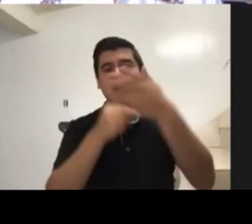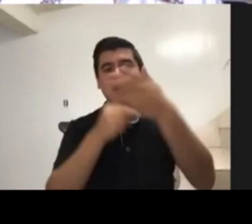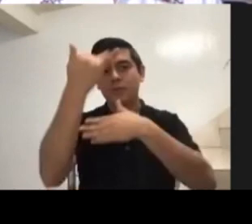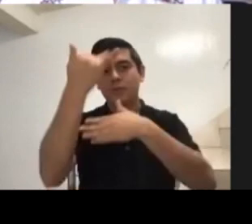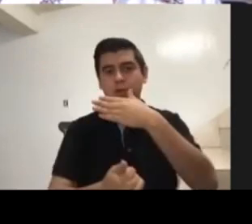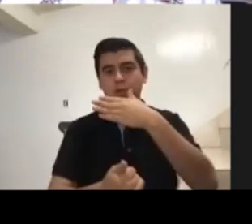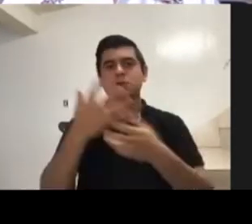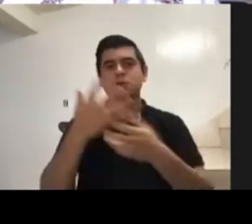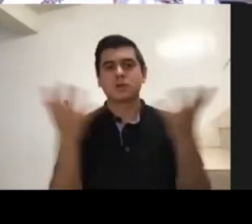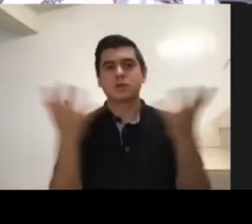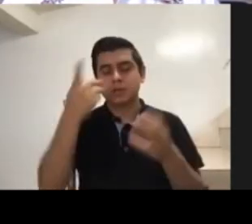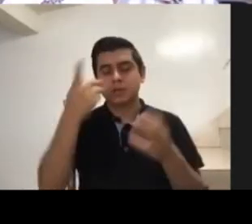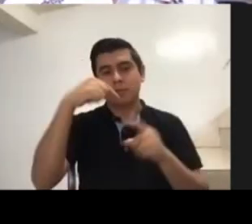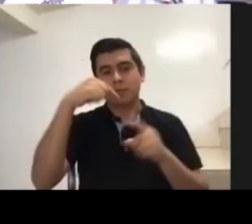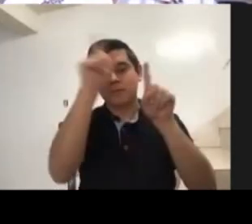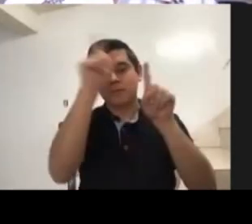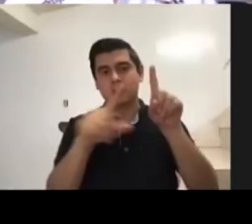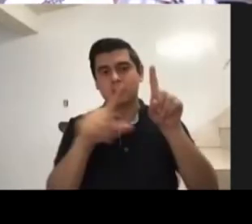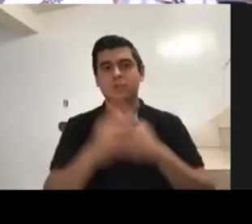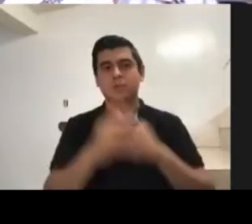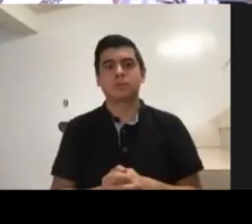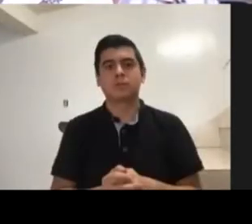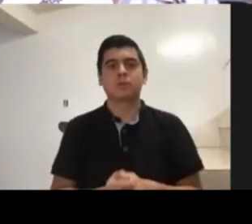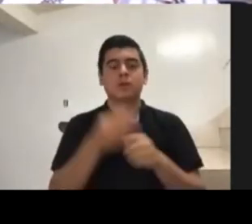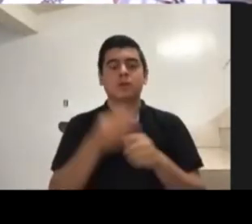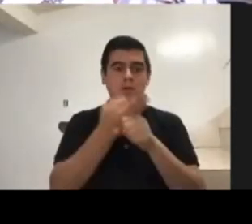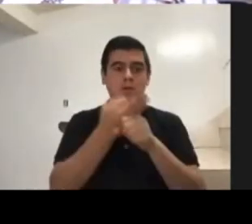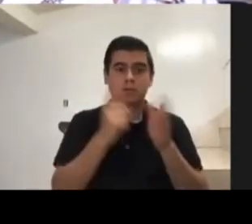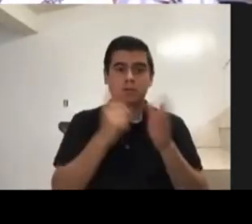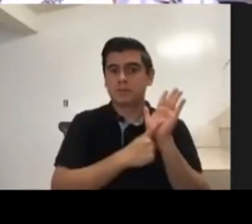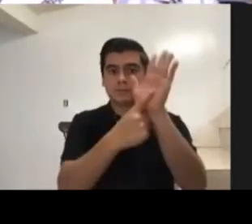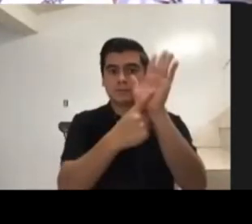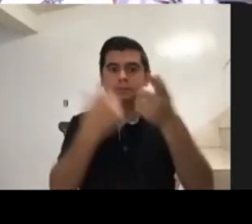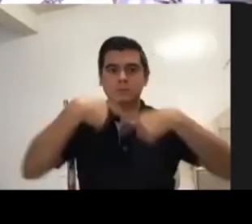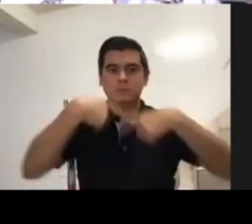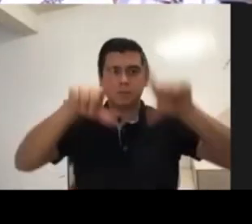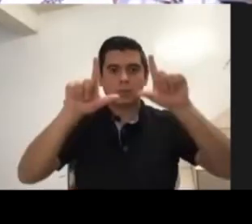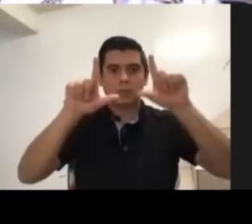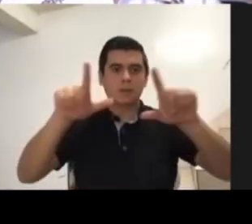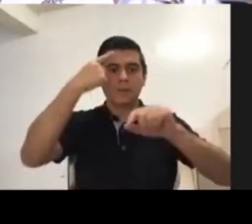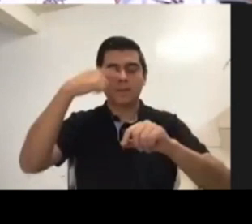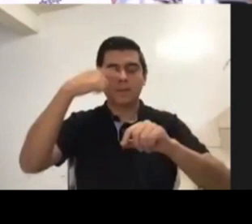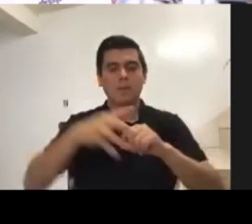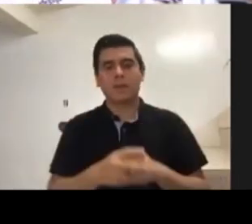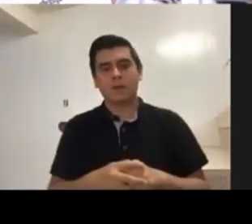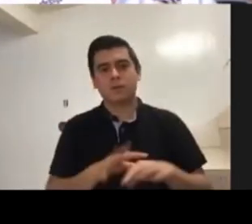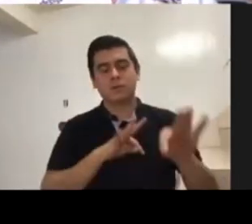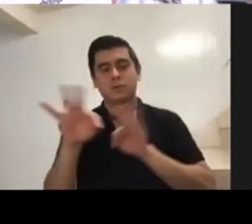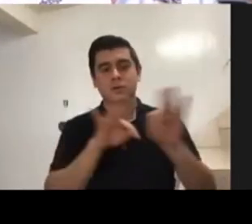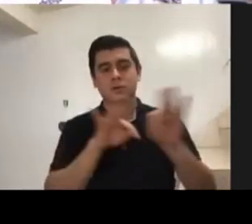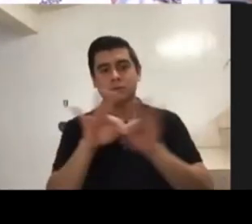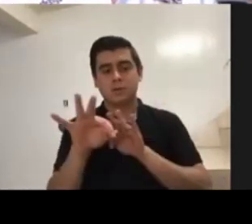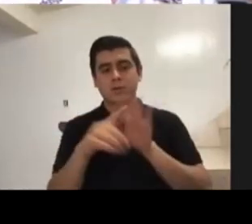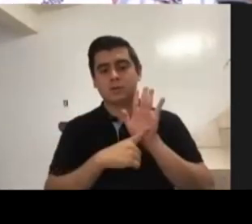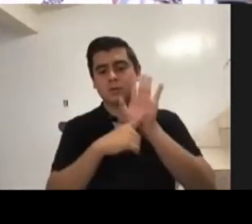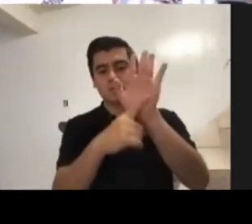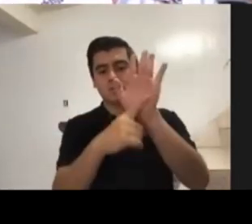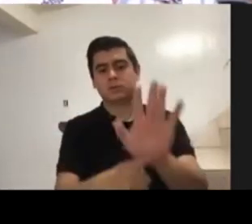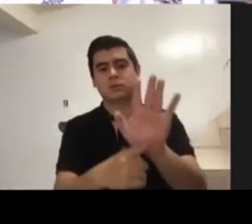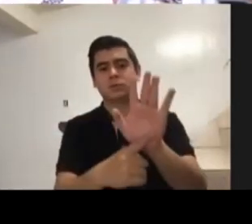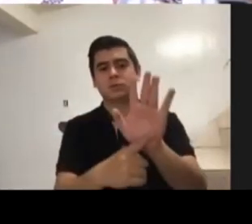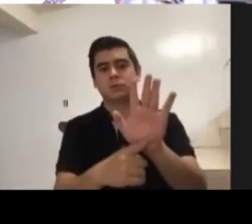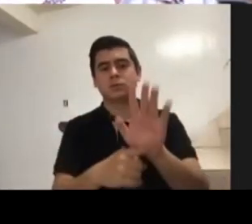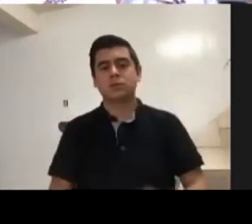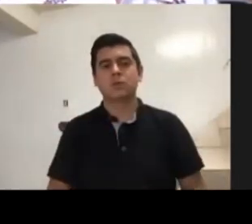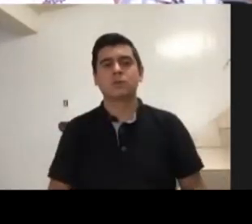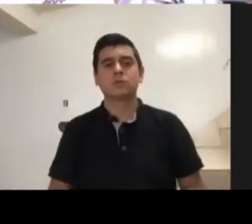dar la palabra en principio para dar una perspectiva general a la doctora Silvia Ortega. Gracias,